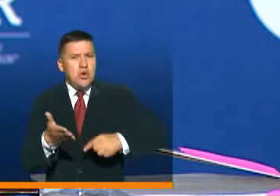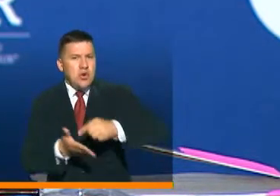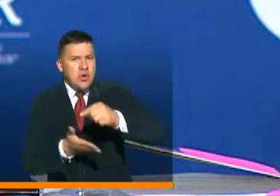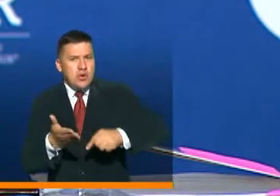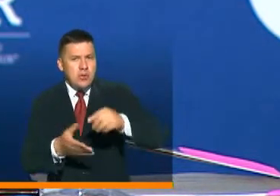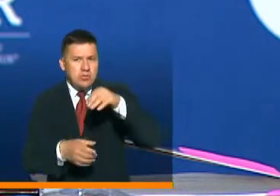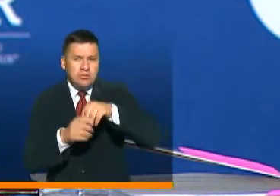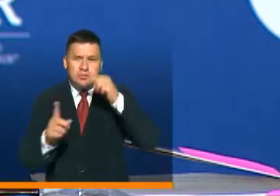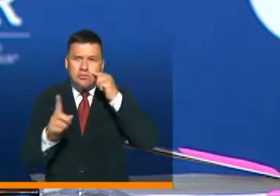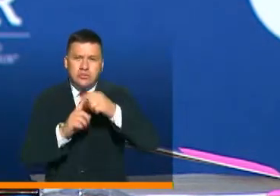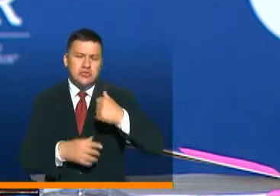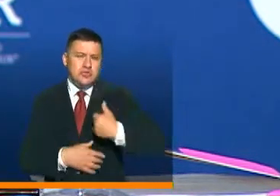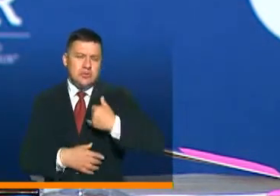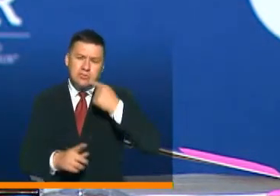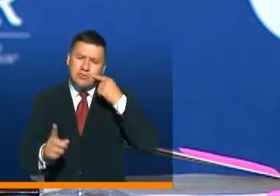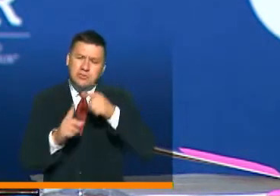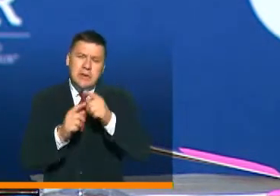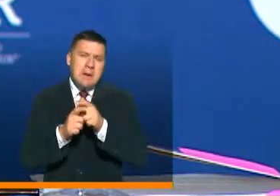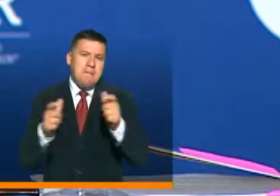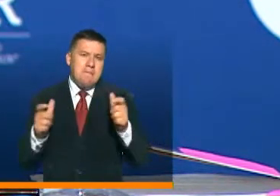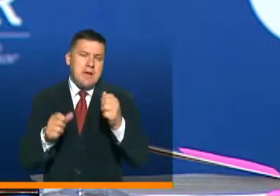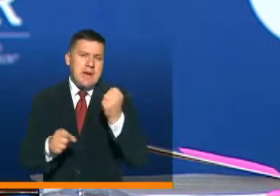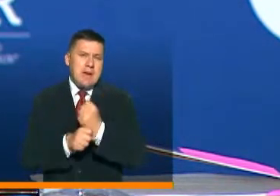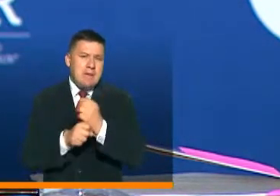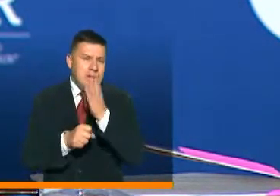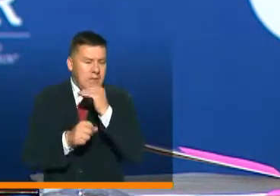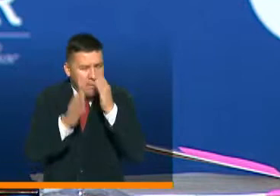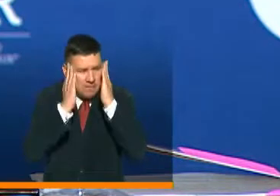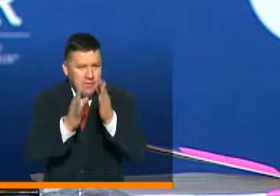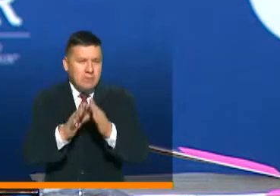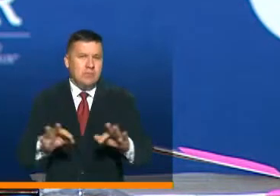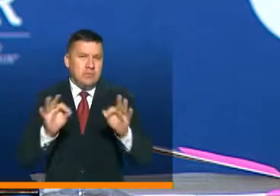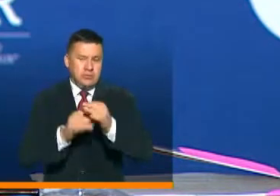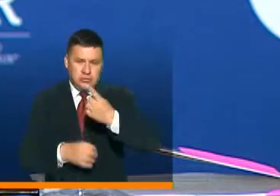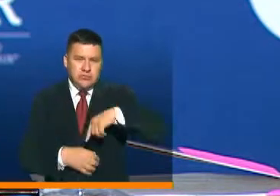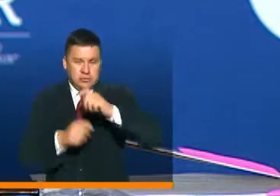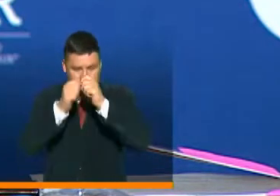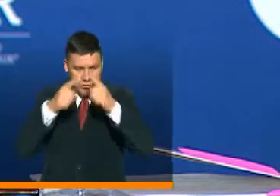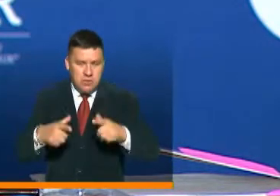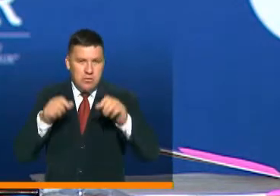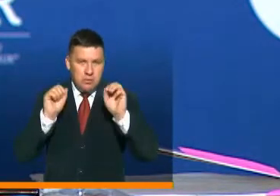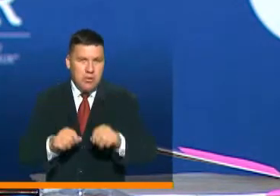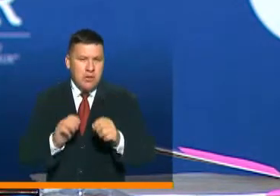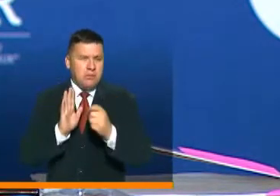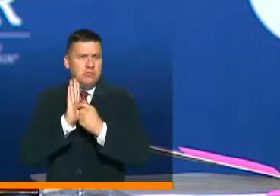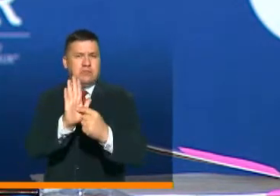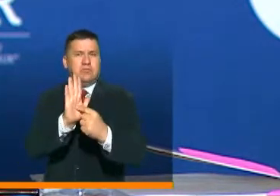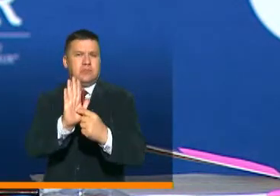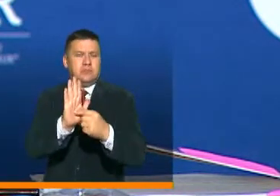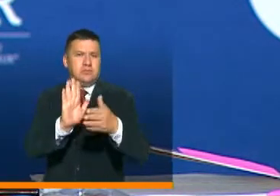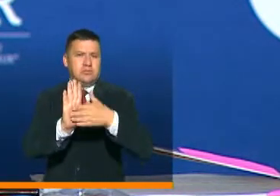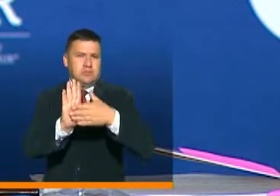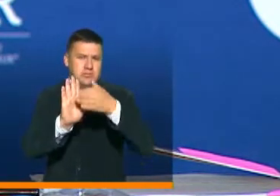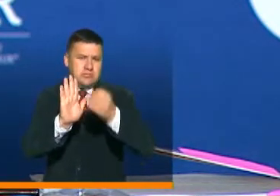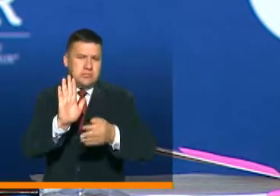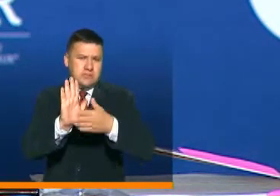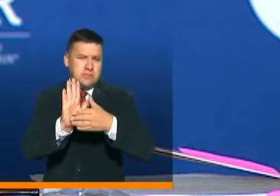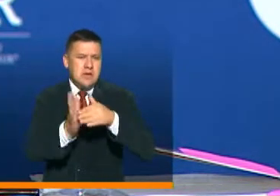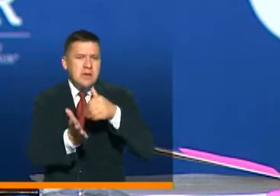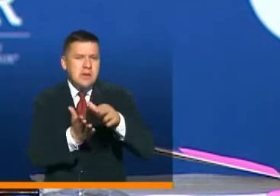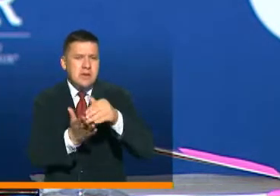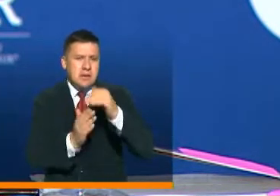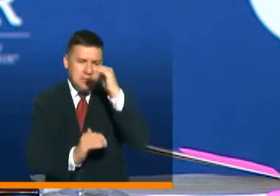de jóvenes, donde se concentra el mayor desempleo, y que nosotros como Estado podamos cubrir una parte de esos